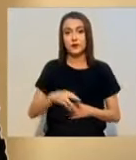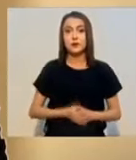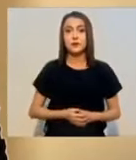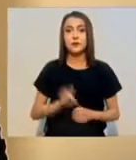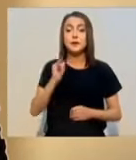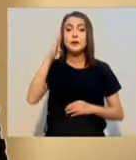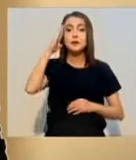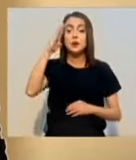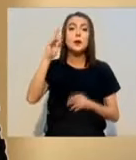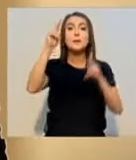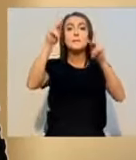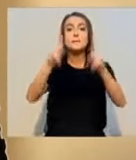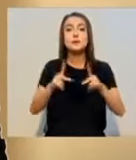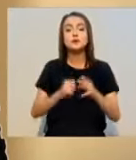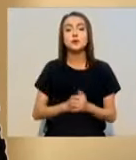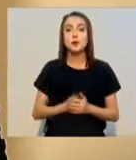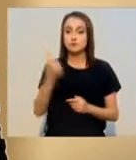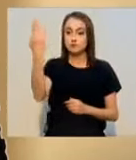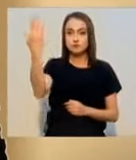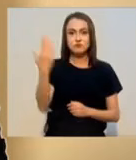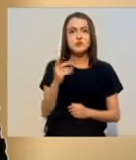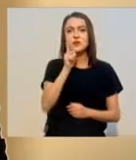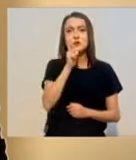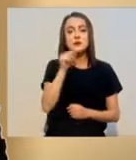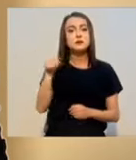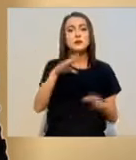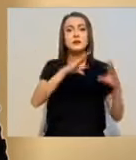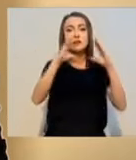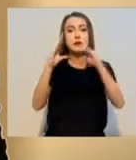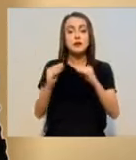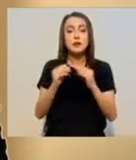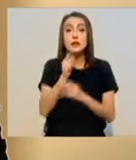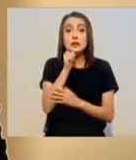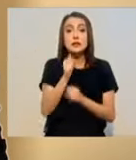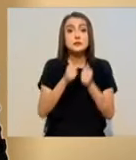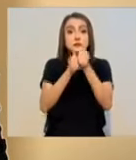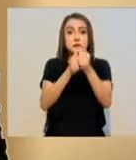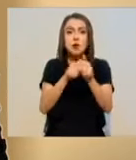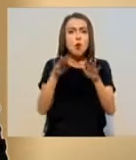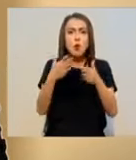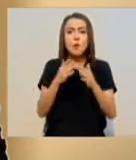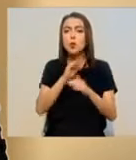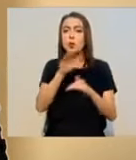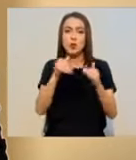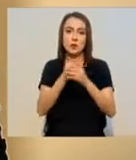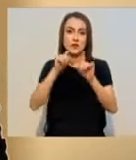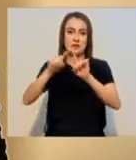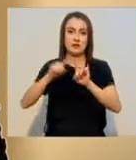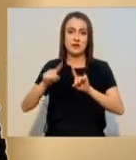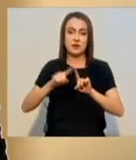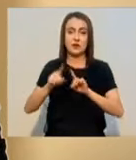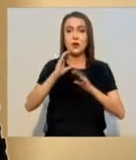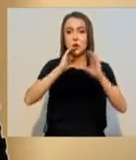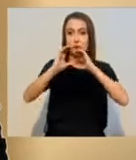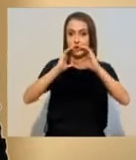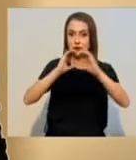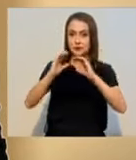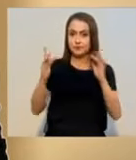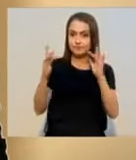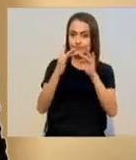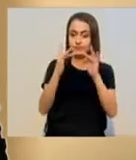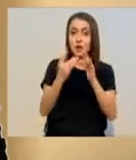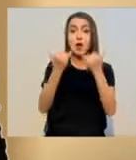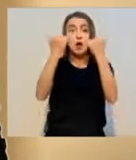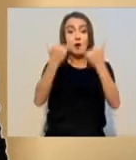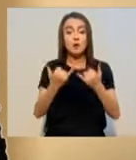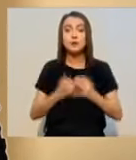Saludamos al colega que nos acompaña de manera presencial esta tarde y a quienes nos siguen a través de los diversos medios de comunicación.